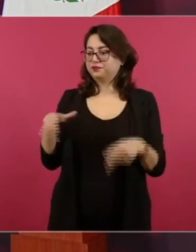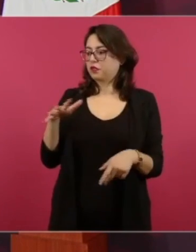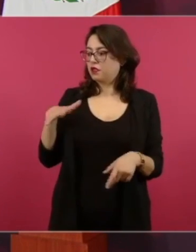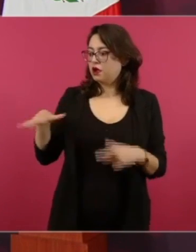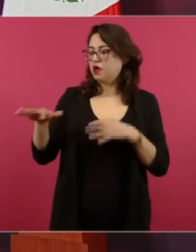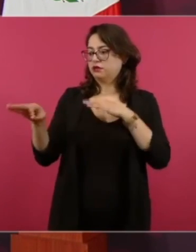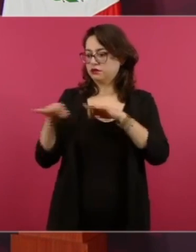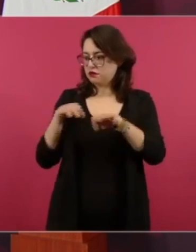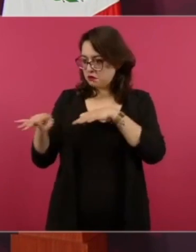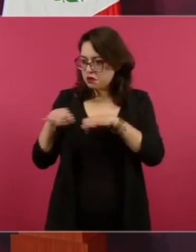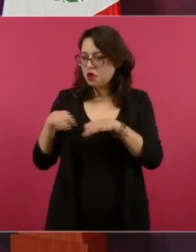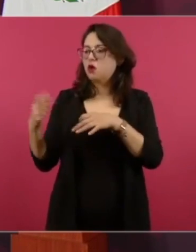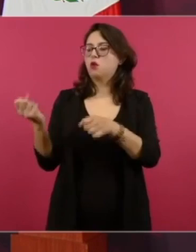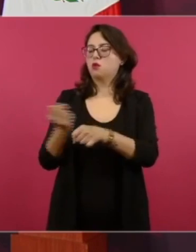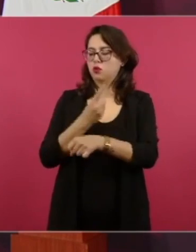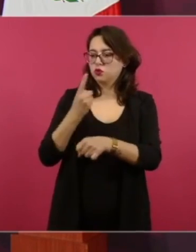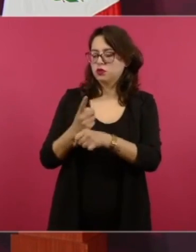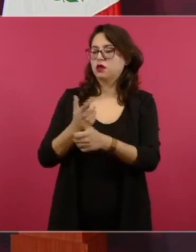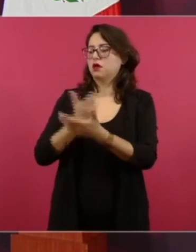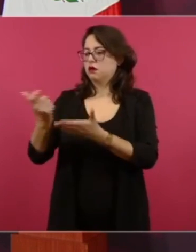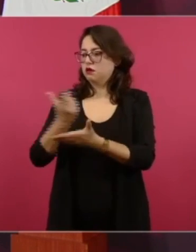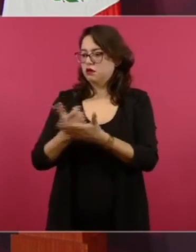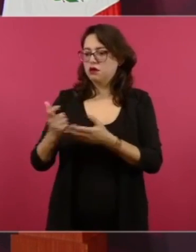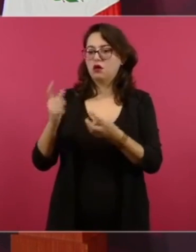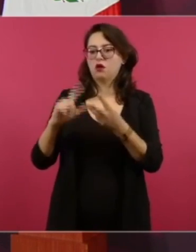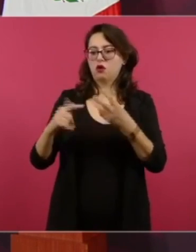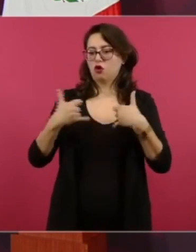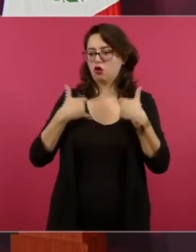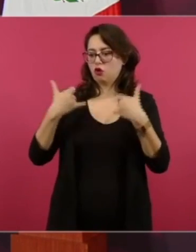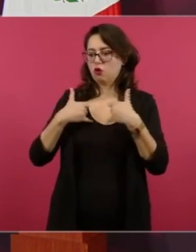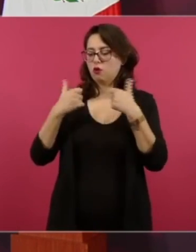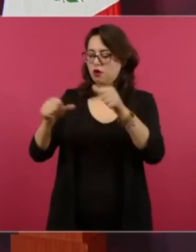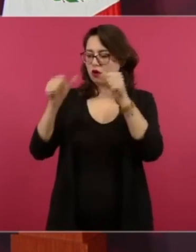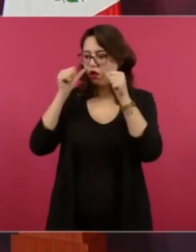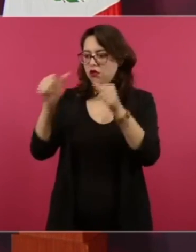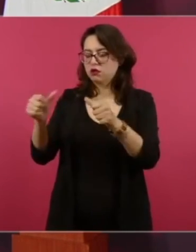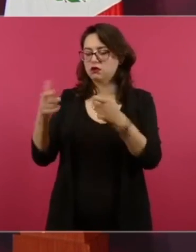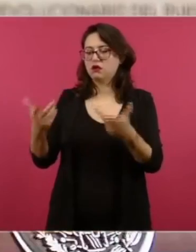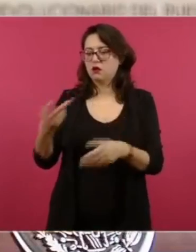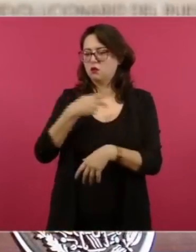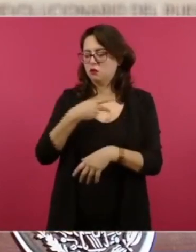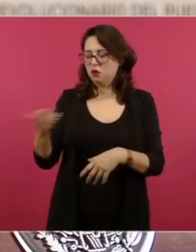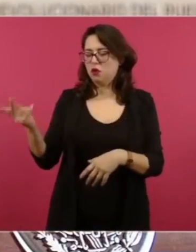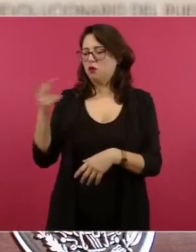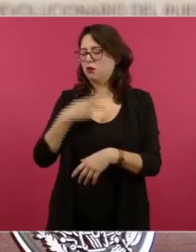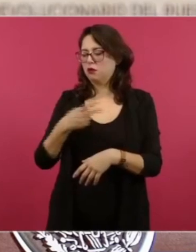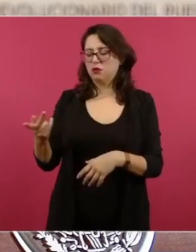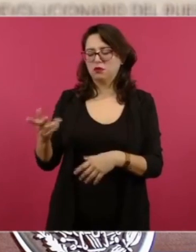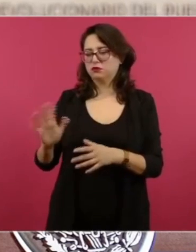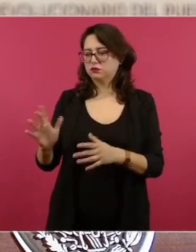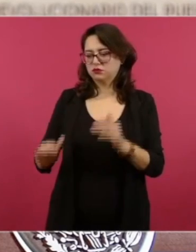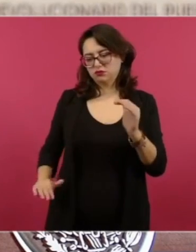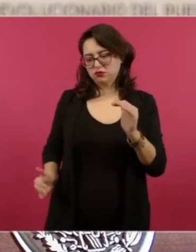si se atiende a los jóvenes, si se combate la pobreza, si se combate la